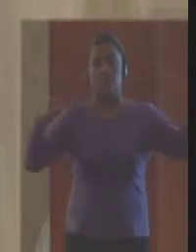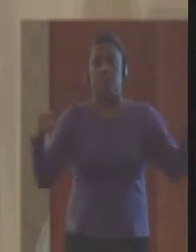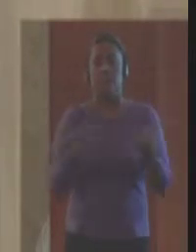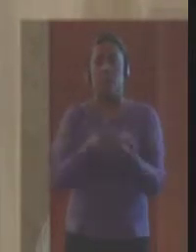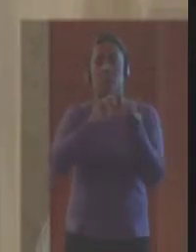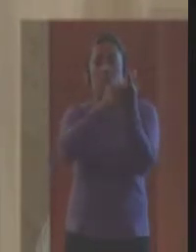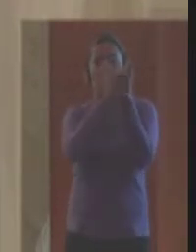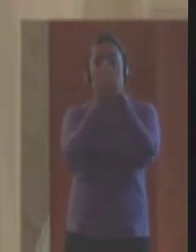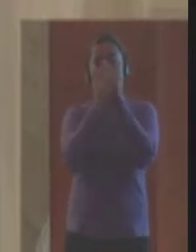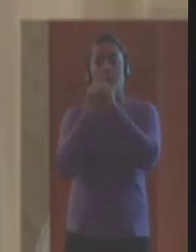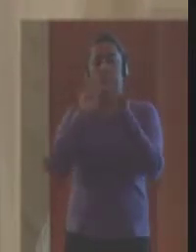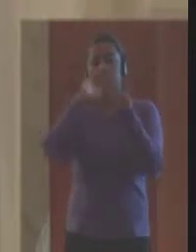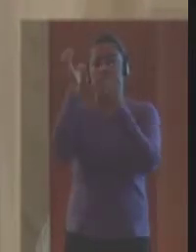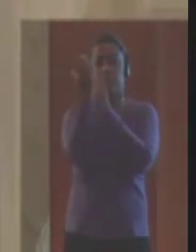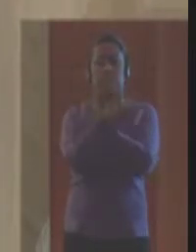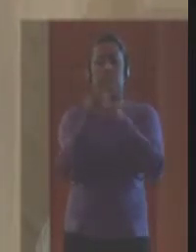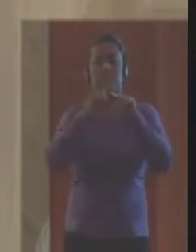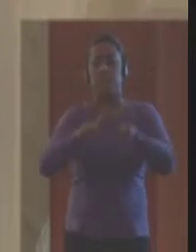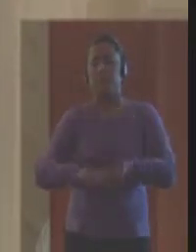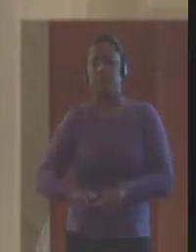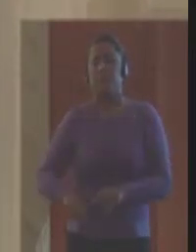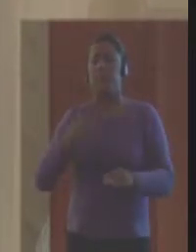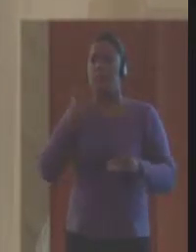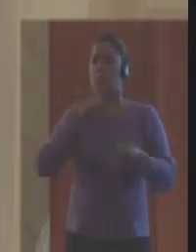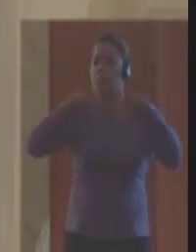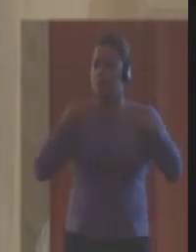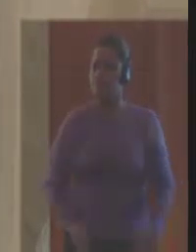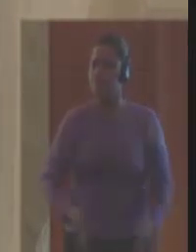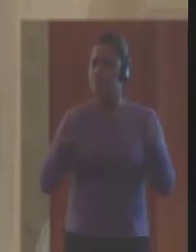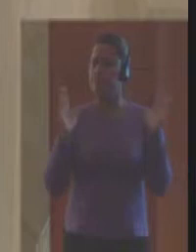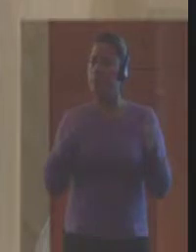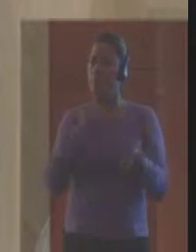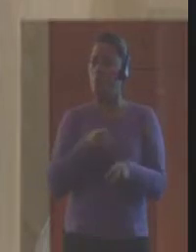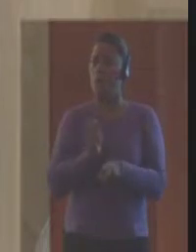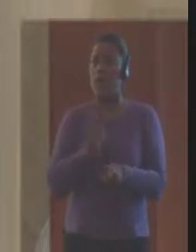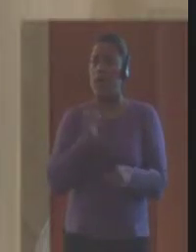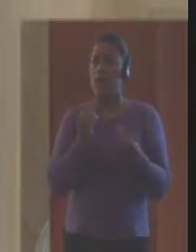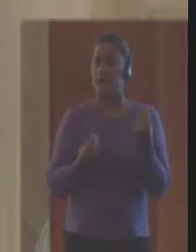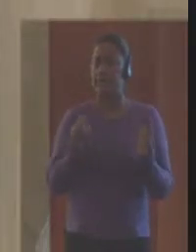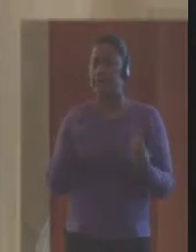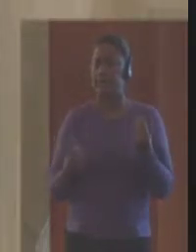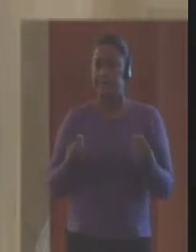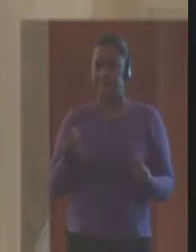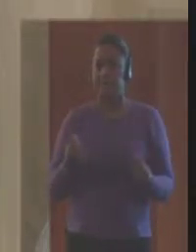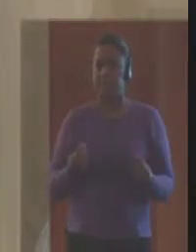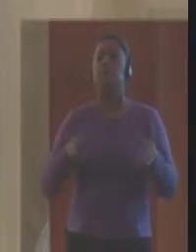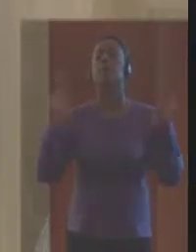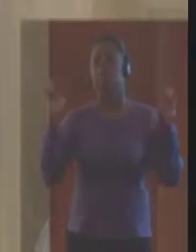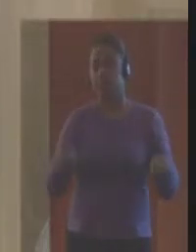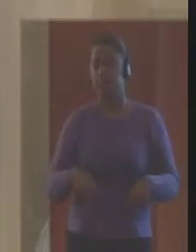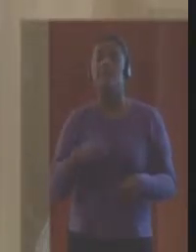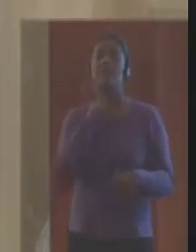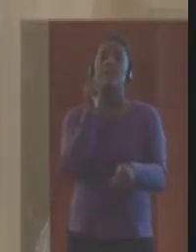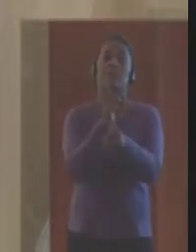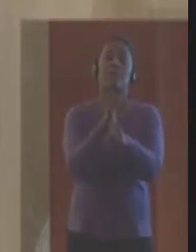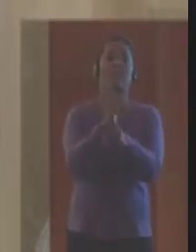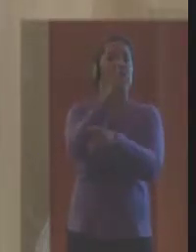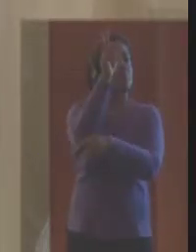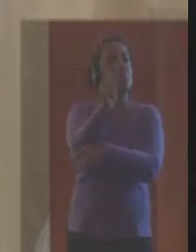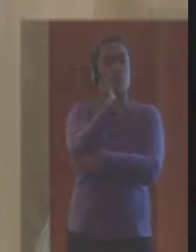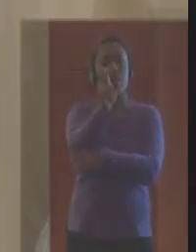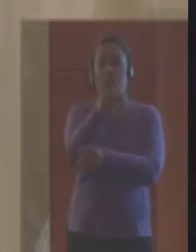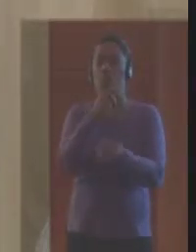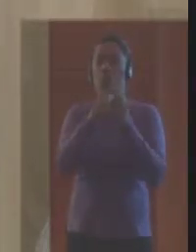cambio climático en términos concretos en esta materia se traducen en los mismos mapas de amenaza y de